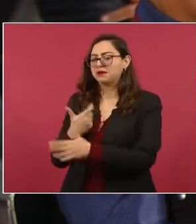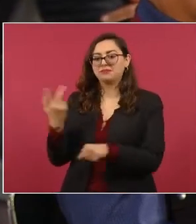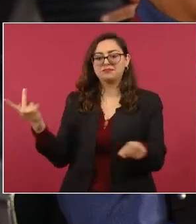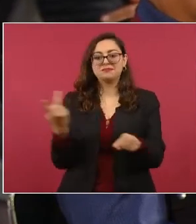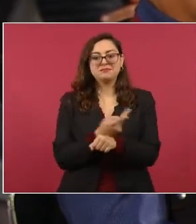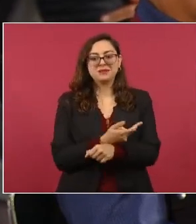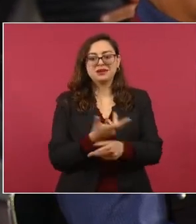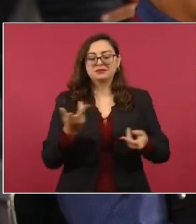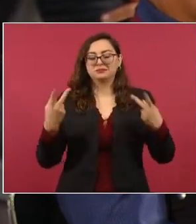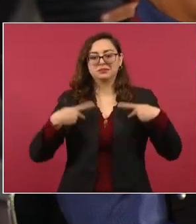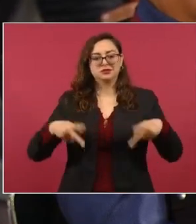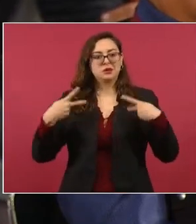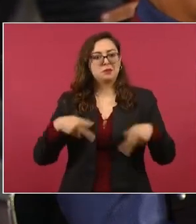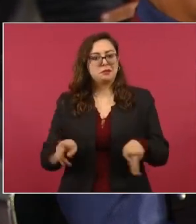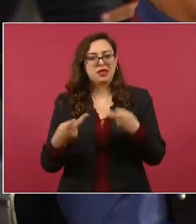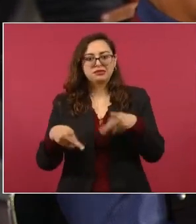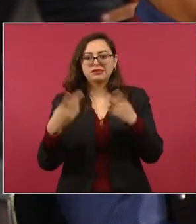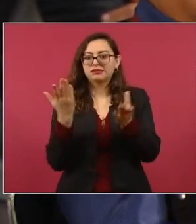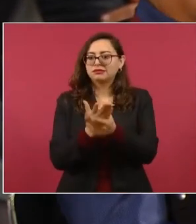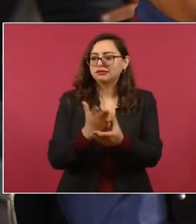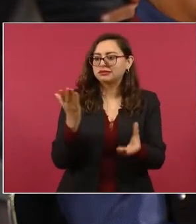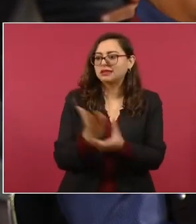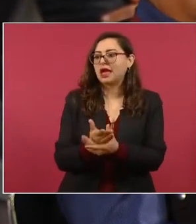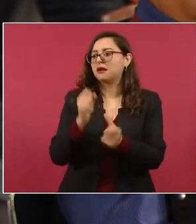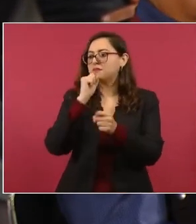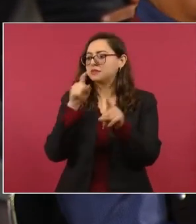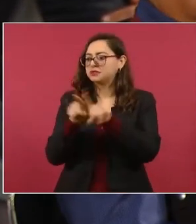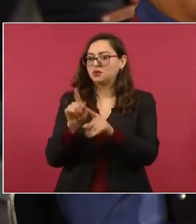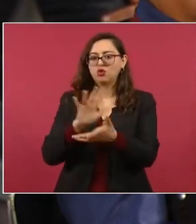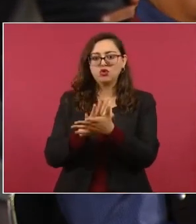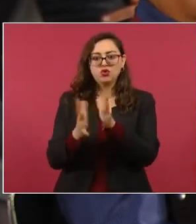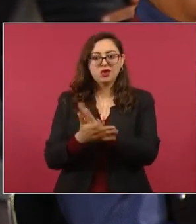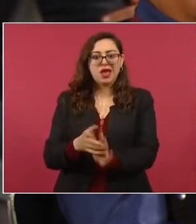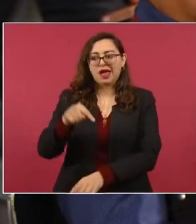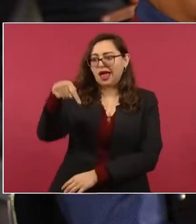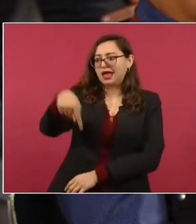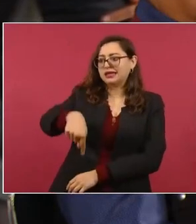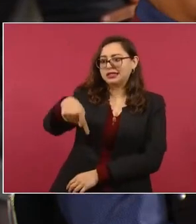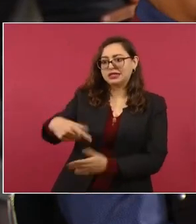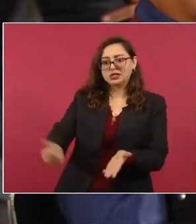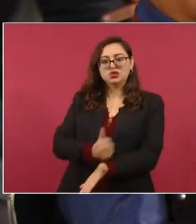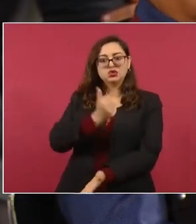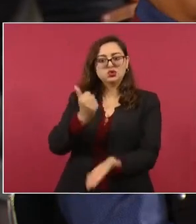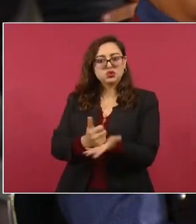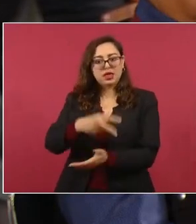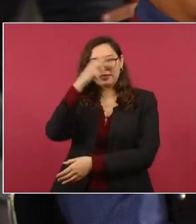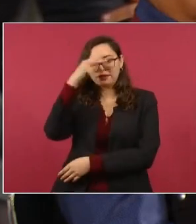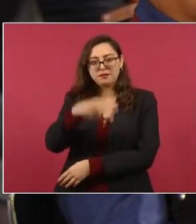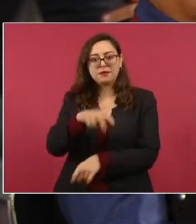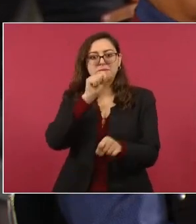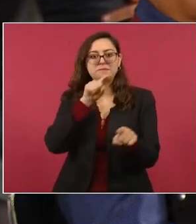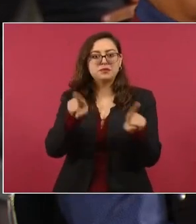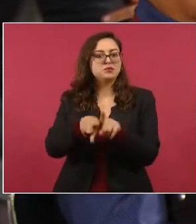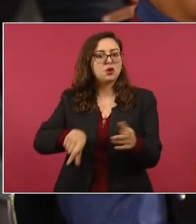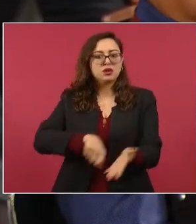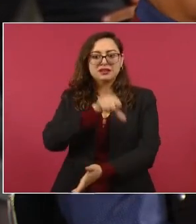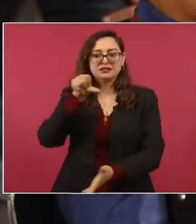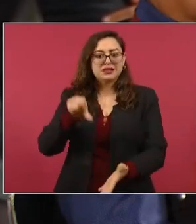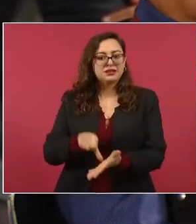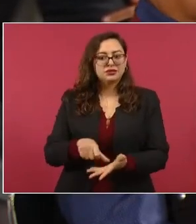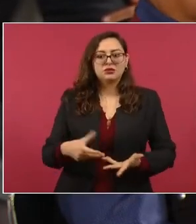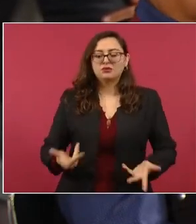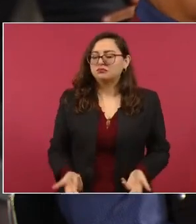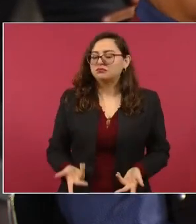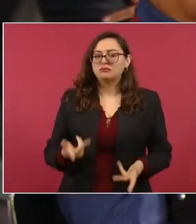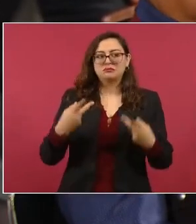los tortilleros en Guerrero, incluso aquí mismo en el centro, en el corazón de la Ciudad de México, a quienes